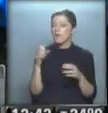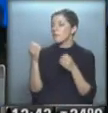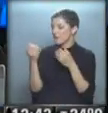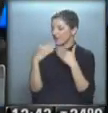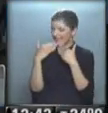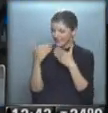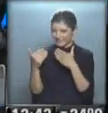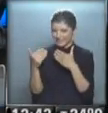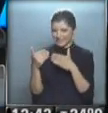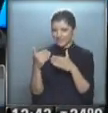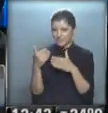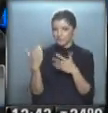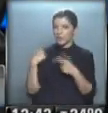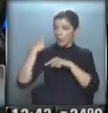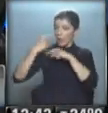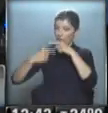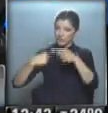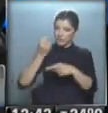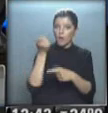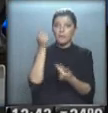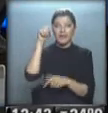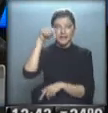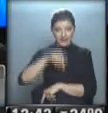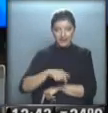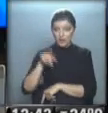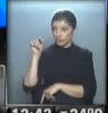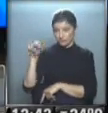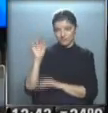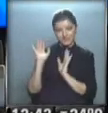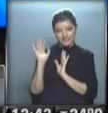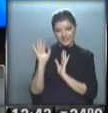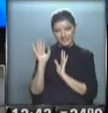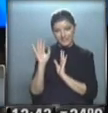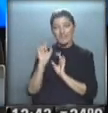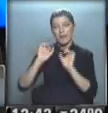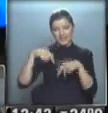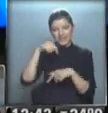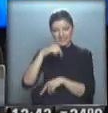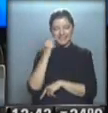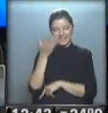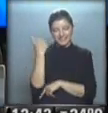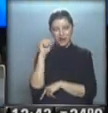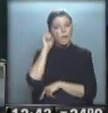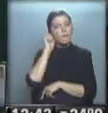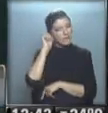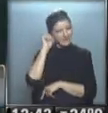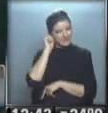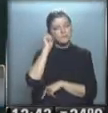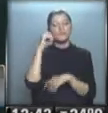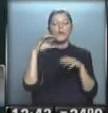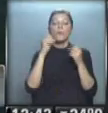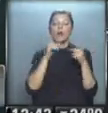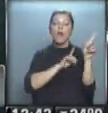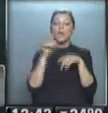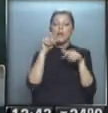muchas gracias. Que sea recíproco, porque acá el escorpiano de verdad es usted, Félix Taylor. No creo. Que cumplió también en estos días. Sí, sí. Bueno, nos están